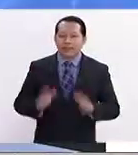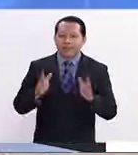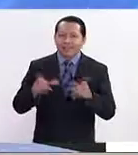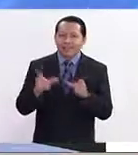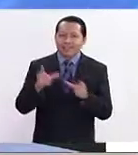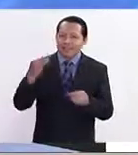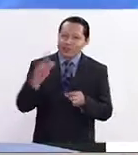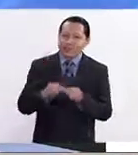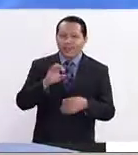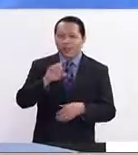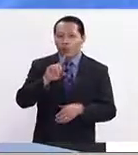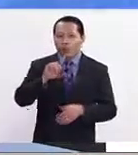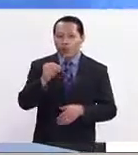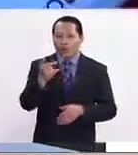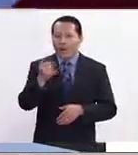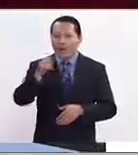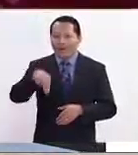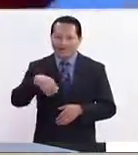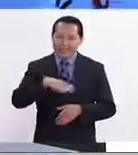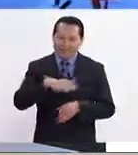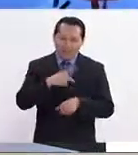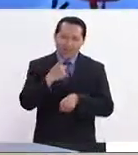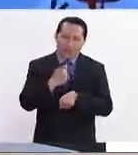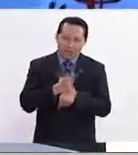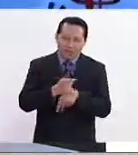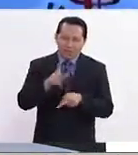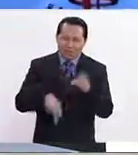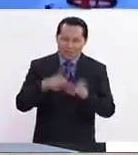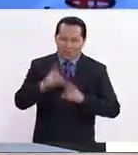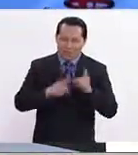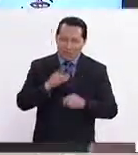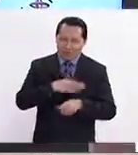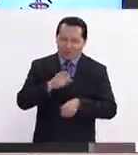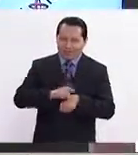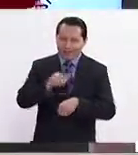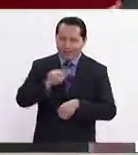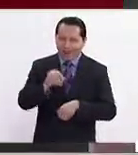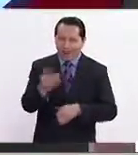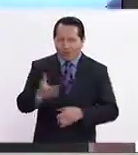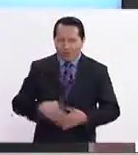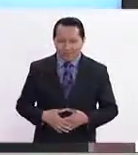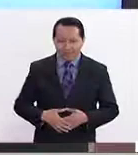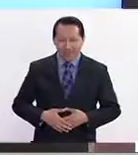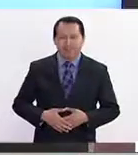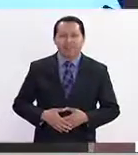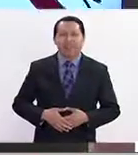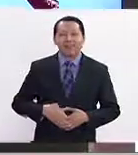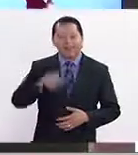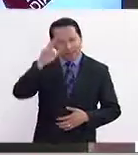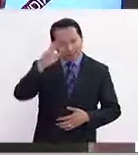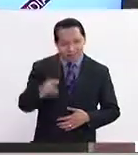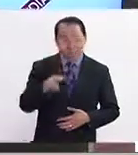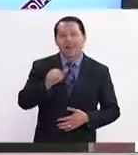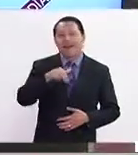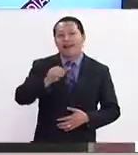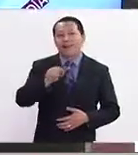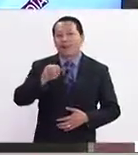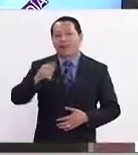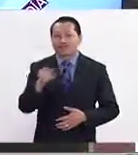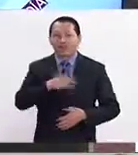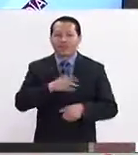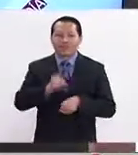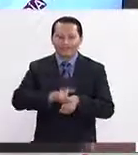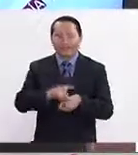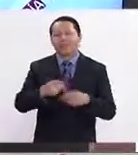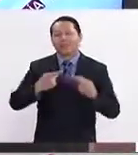Ya está listo Eduardo Gaitán con la primera de los deportes. Muy buenos días, Lalo. ¿Qué tal, Ana, Pati? Qué gusto saludarlas, amigos de México al